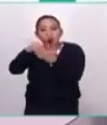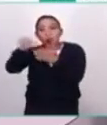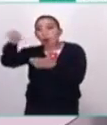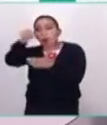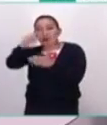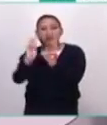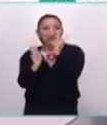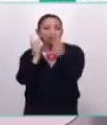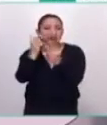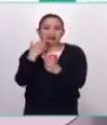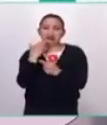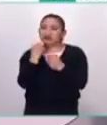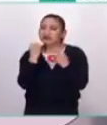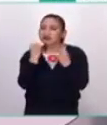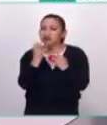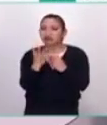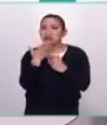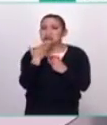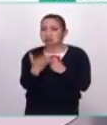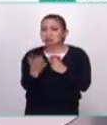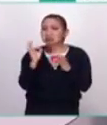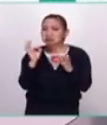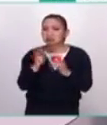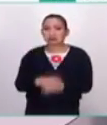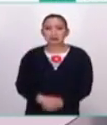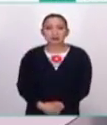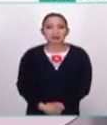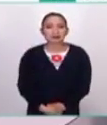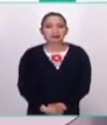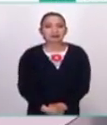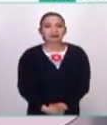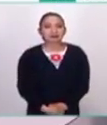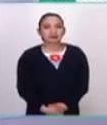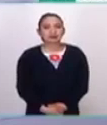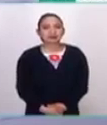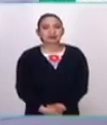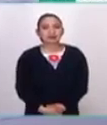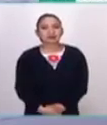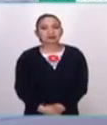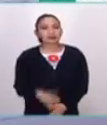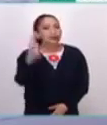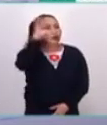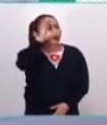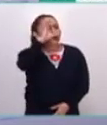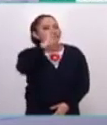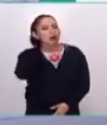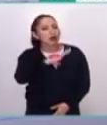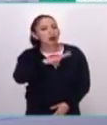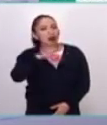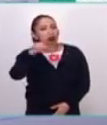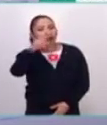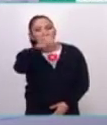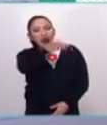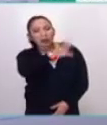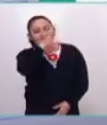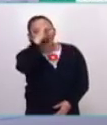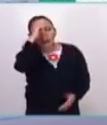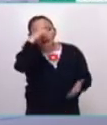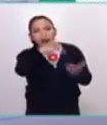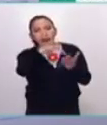con una vegetación bastante significativa. ¿Qué culturas son las que pues se